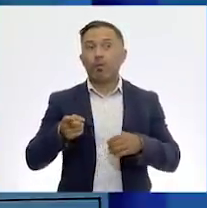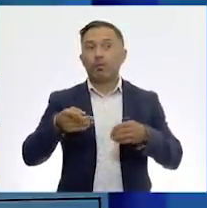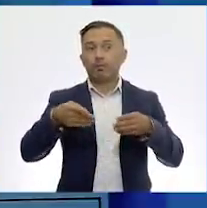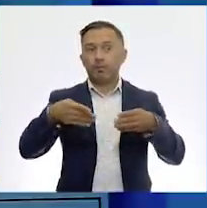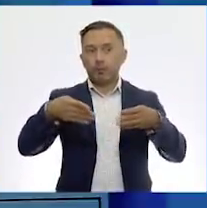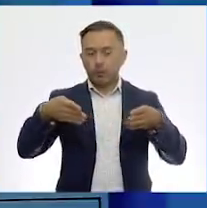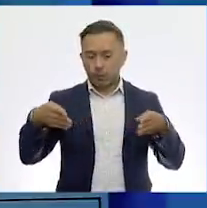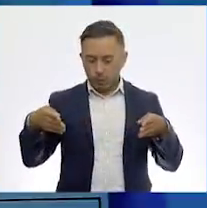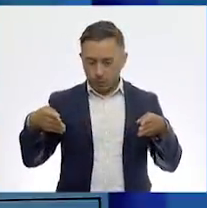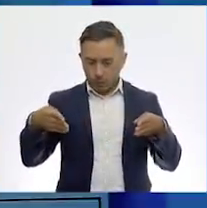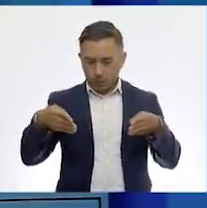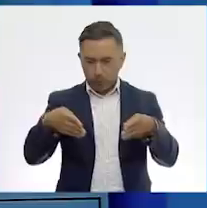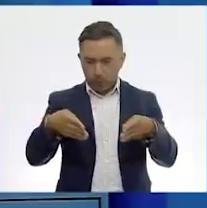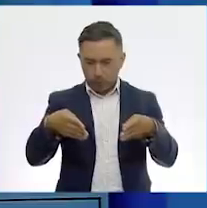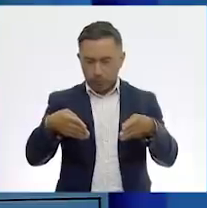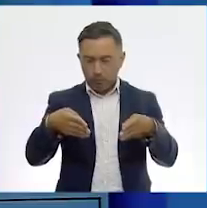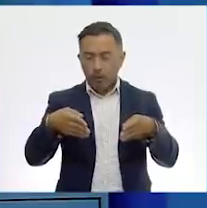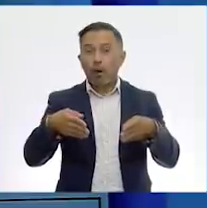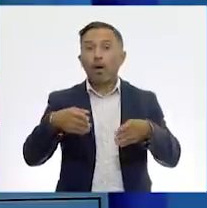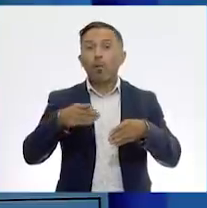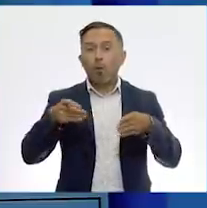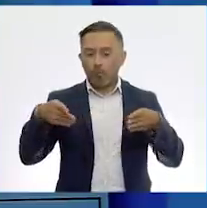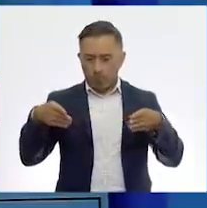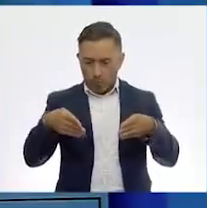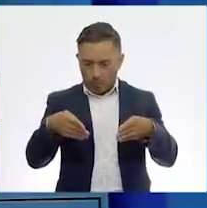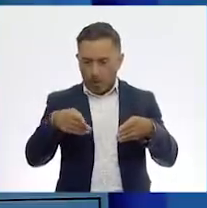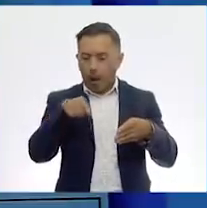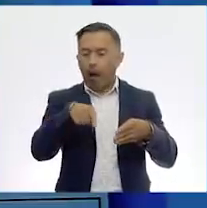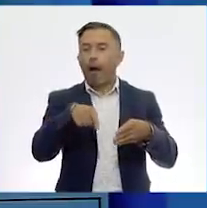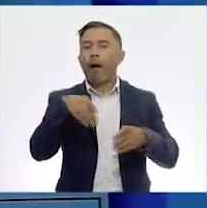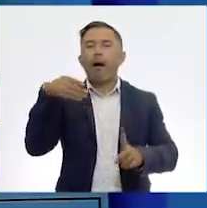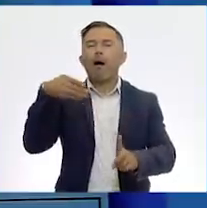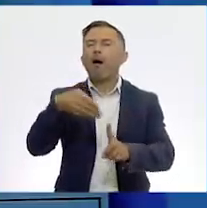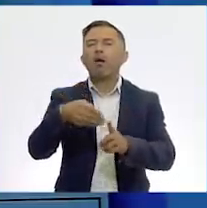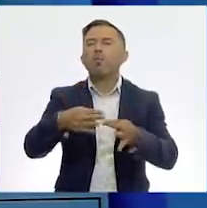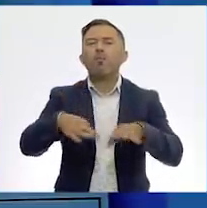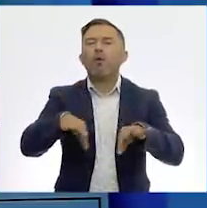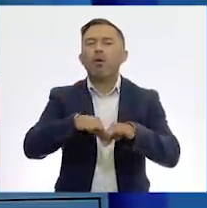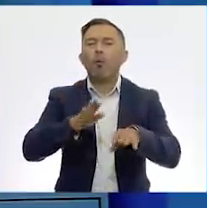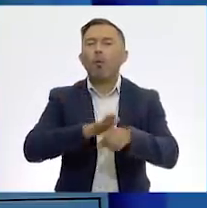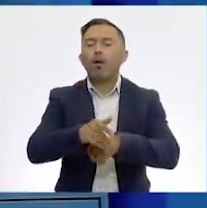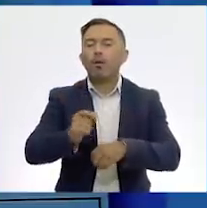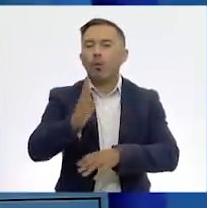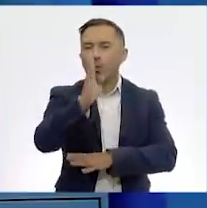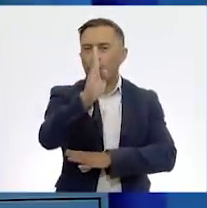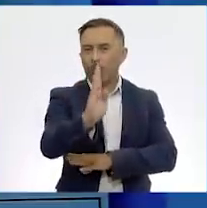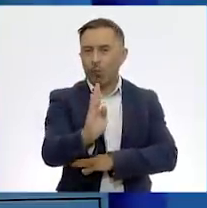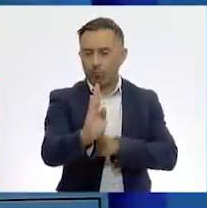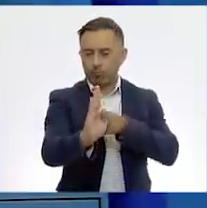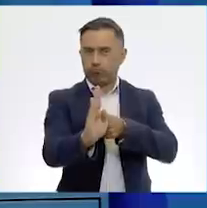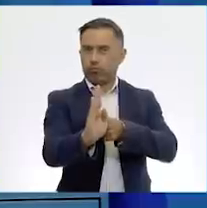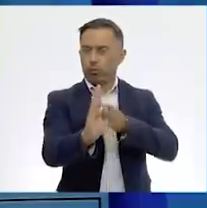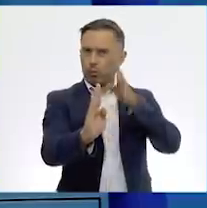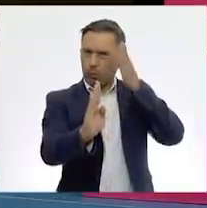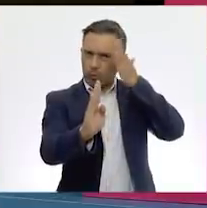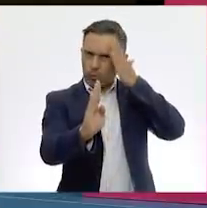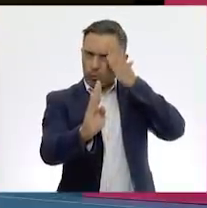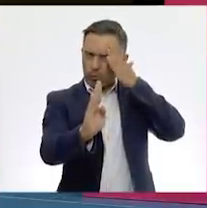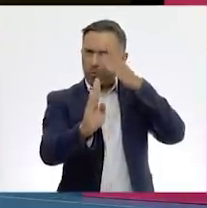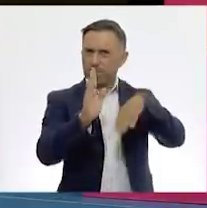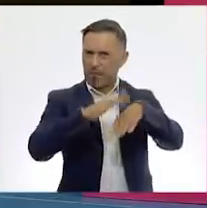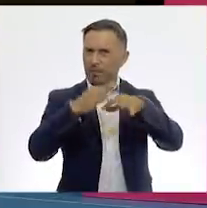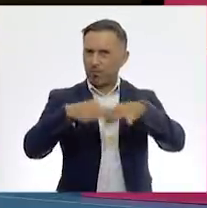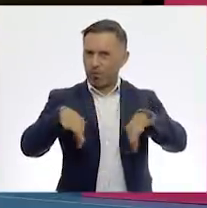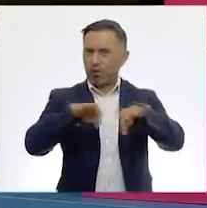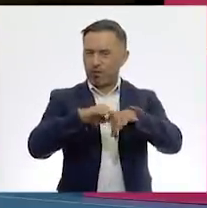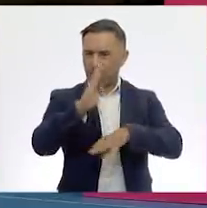están señalando hacia cuál es el elemento principal que queremos rescatar. Esto se usa mucho en arquitectura para rescatar el elemento más